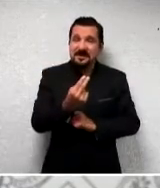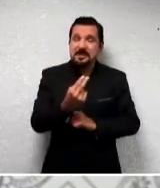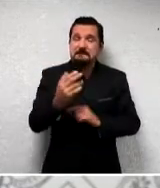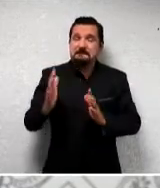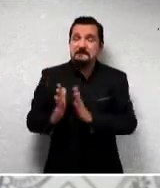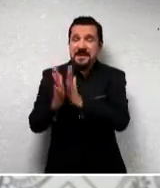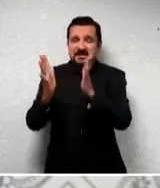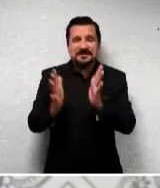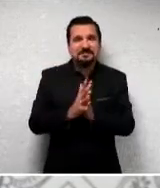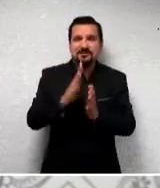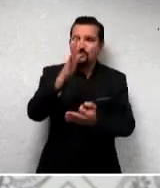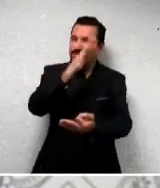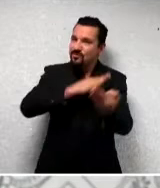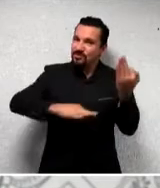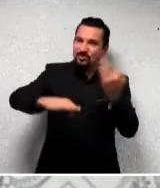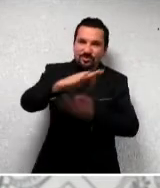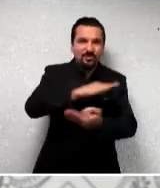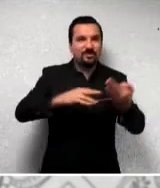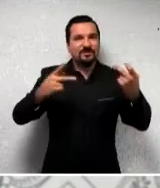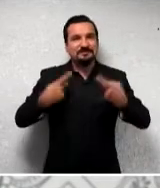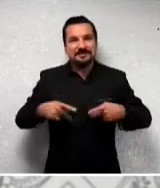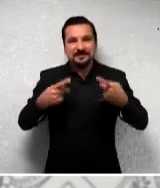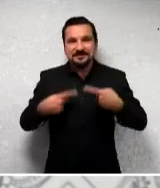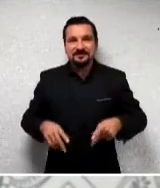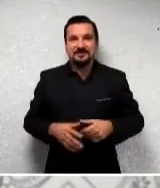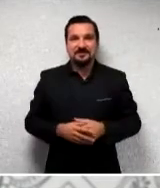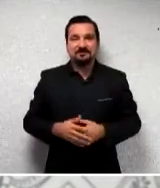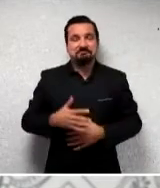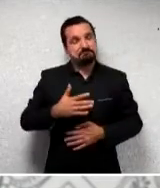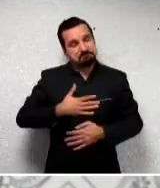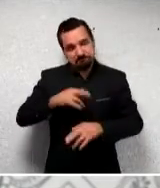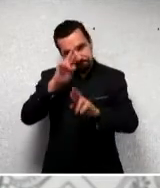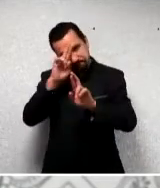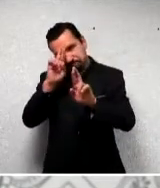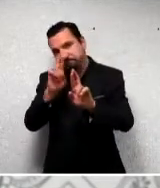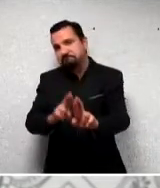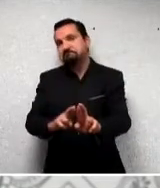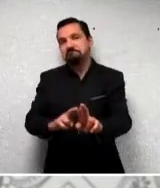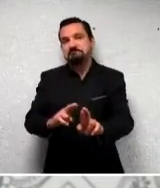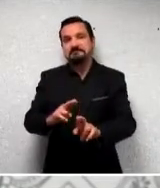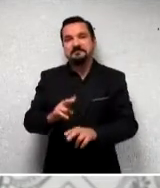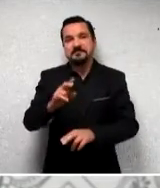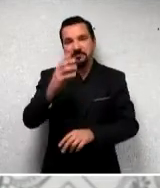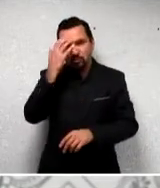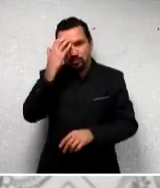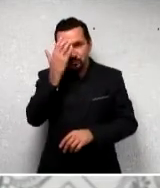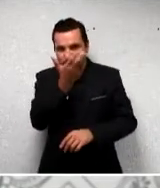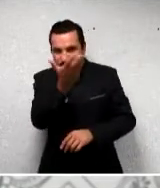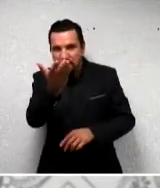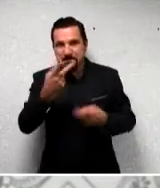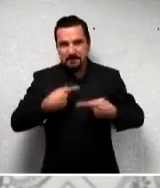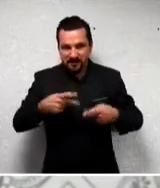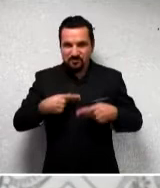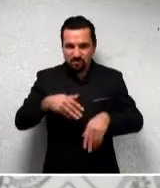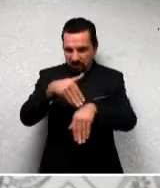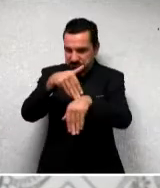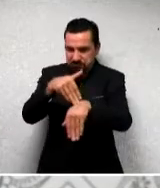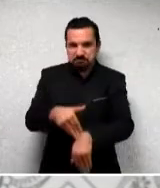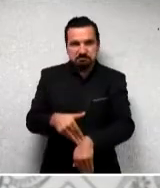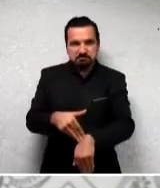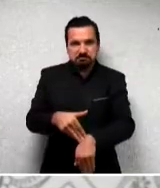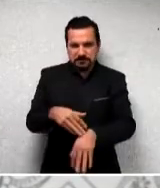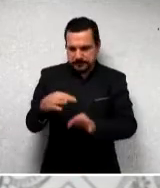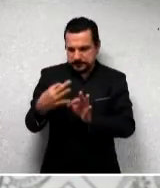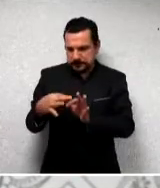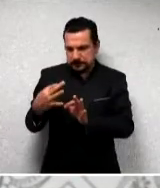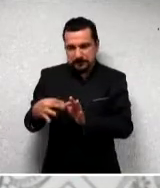colaboración de todos mi reconocimiento a quienes siguen las recomendaciones al pie de la